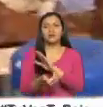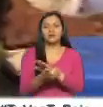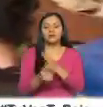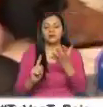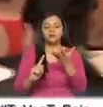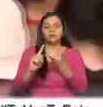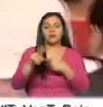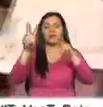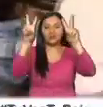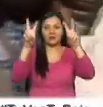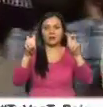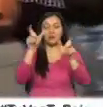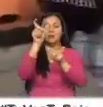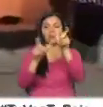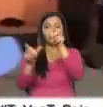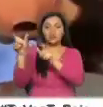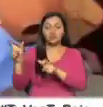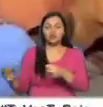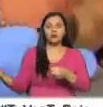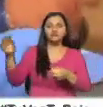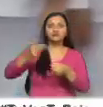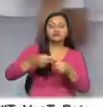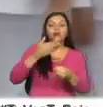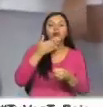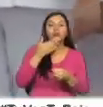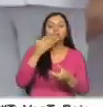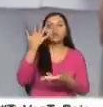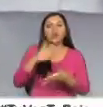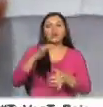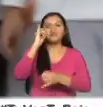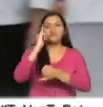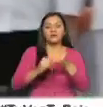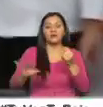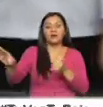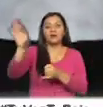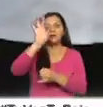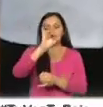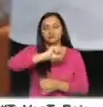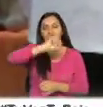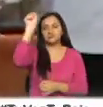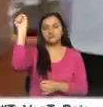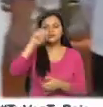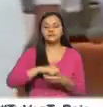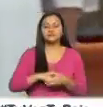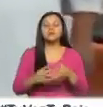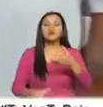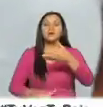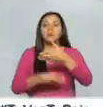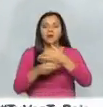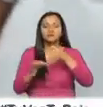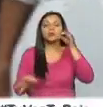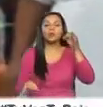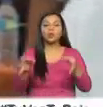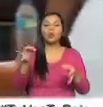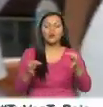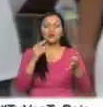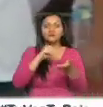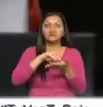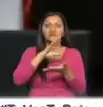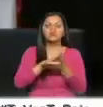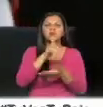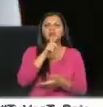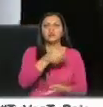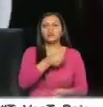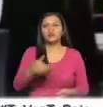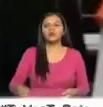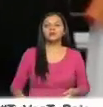áreas y la ciudadanía será partícipe de la gran final para elegir al ganador. Además, el jurado estará conformado por el